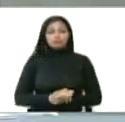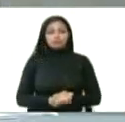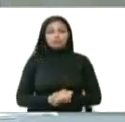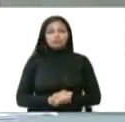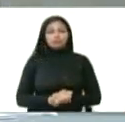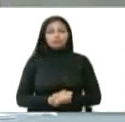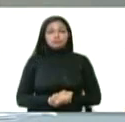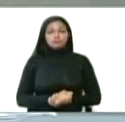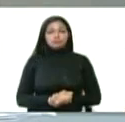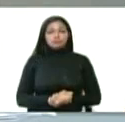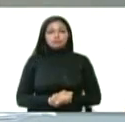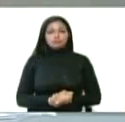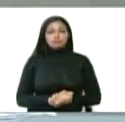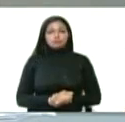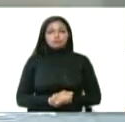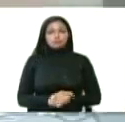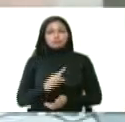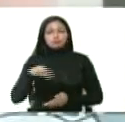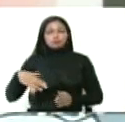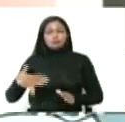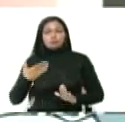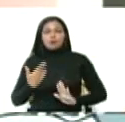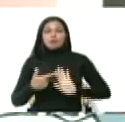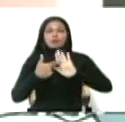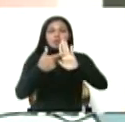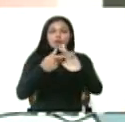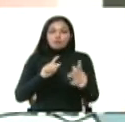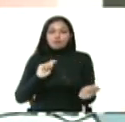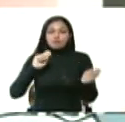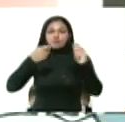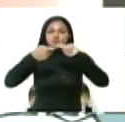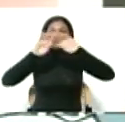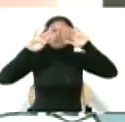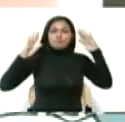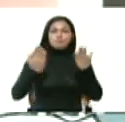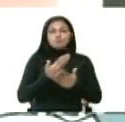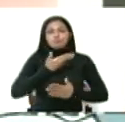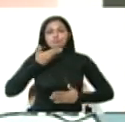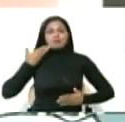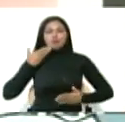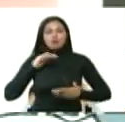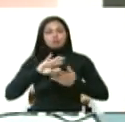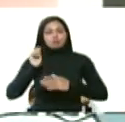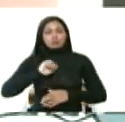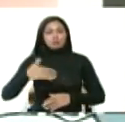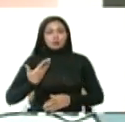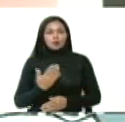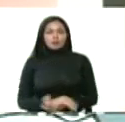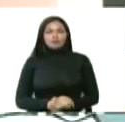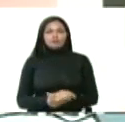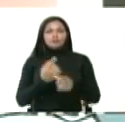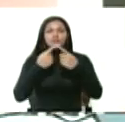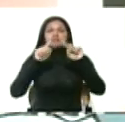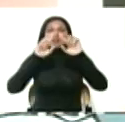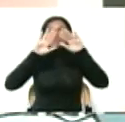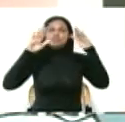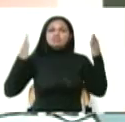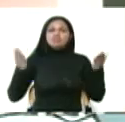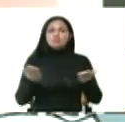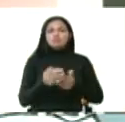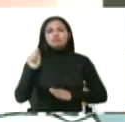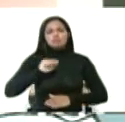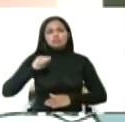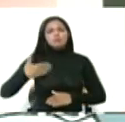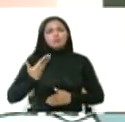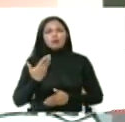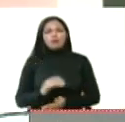nos puede llevar a un mundo diferente. Un mundo mejor es posible, otro mundo es